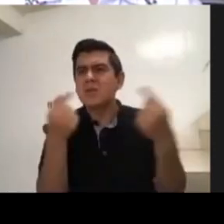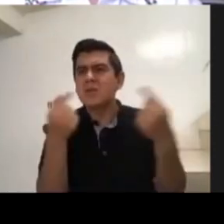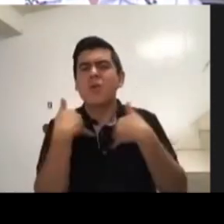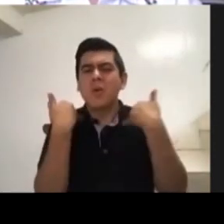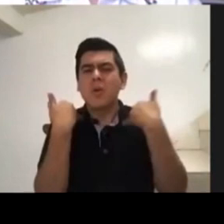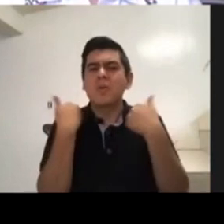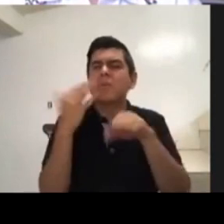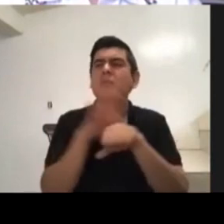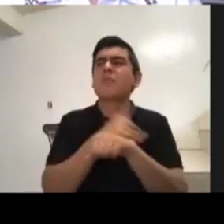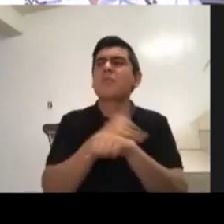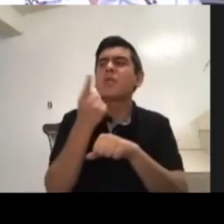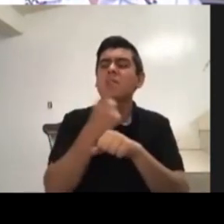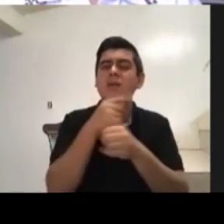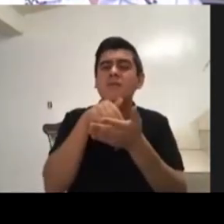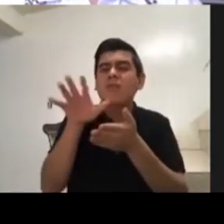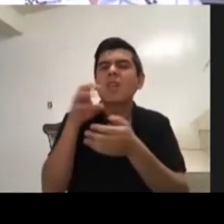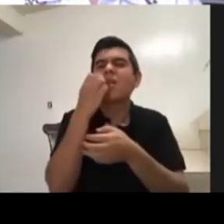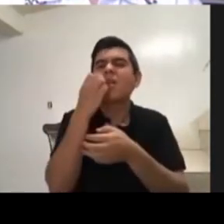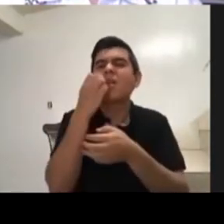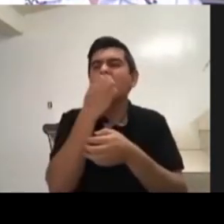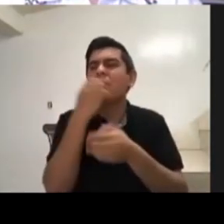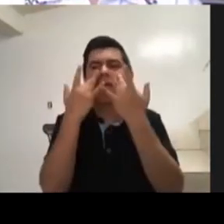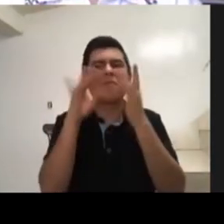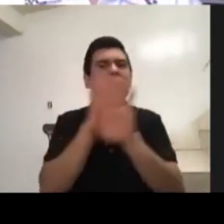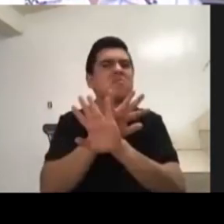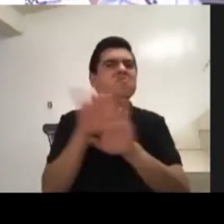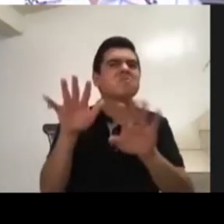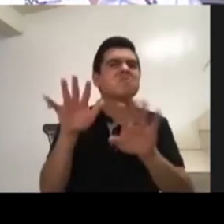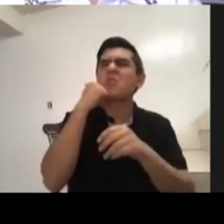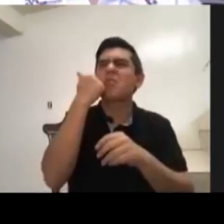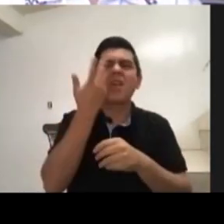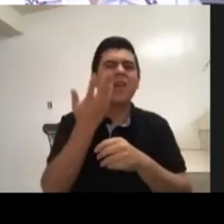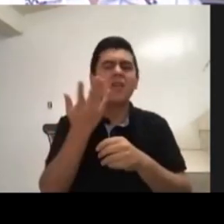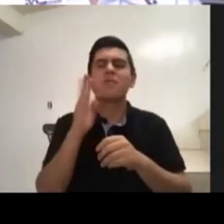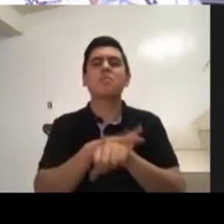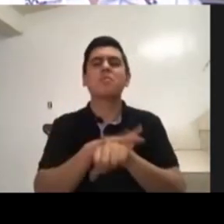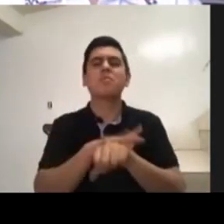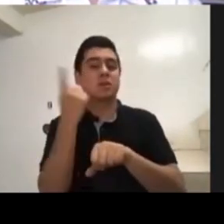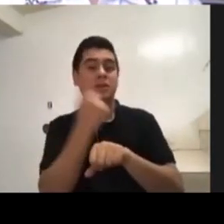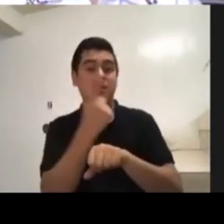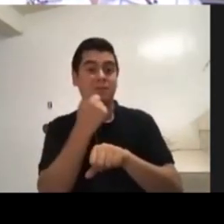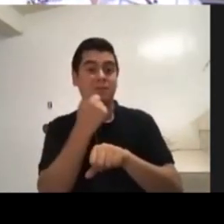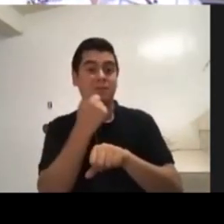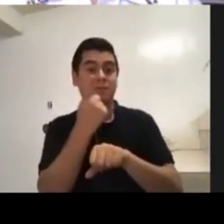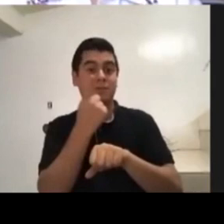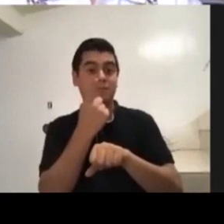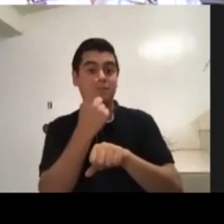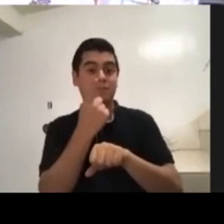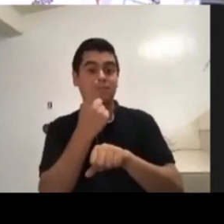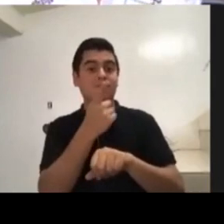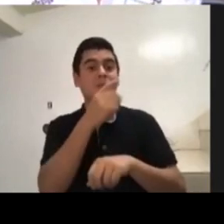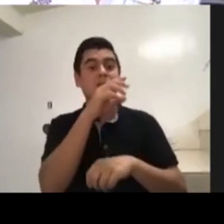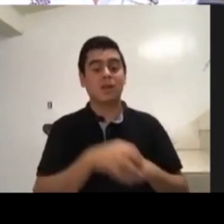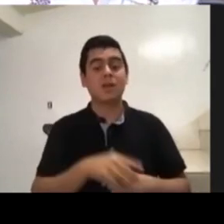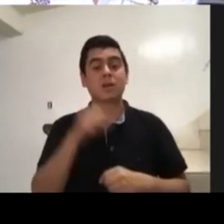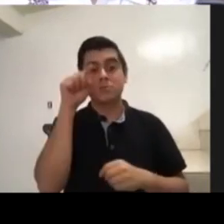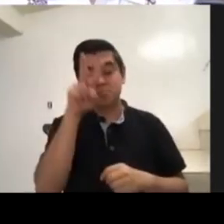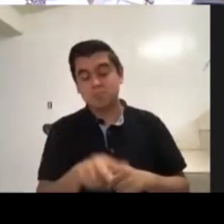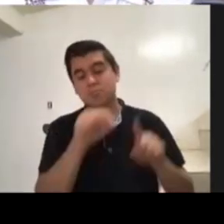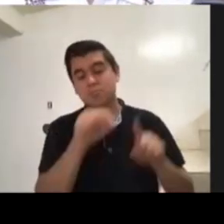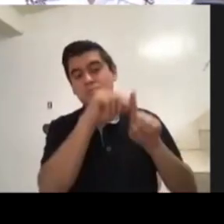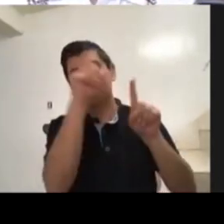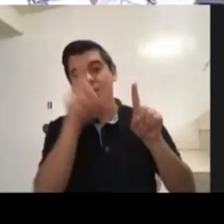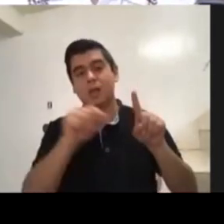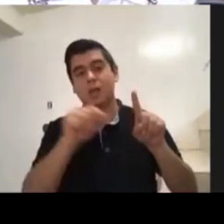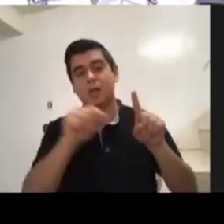grandes esfuerzos de la Secretaría de Educación Pública, de su mesoestructura, de las escuelas, de